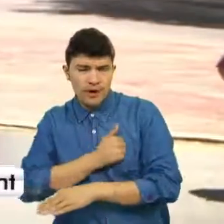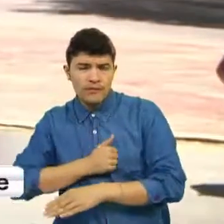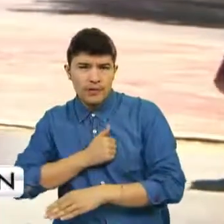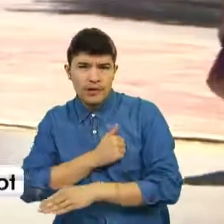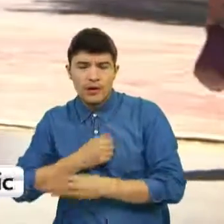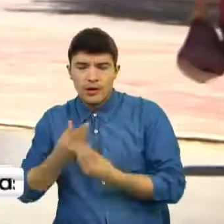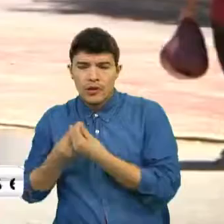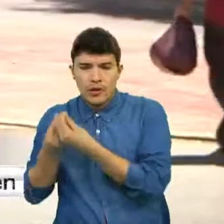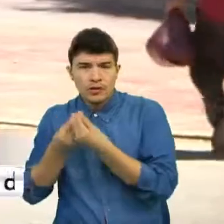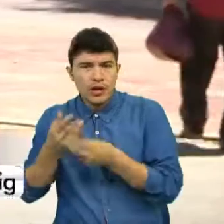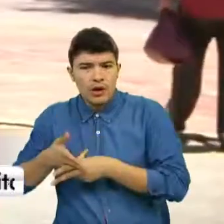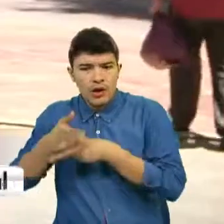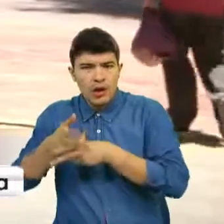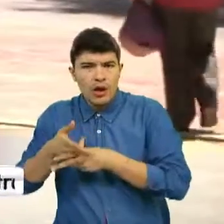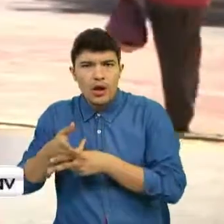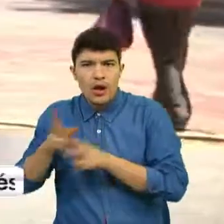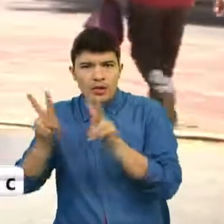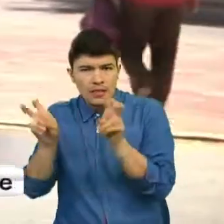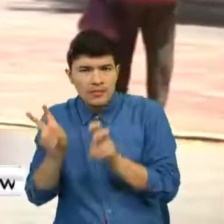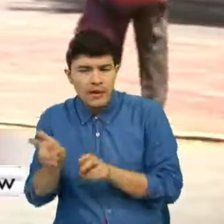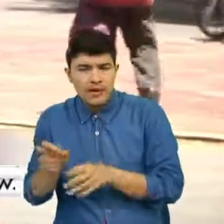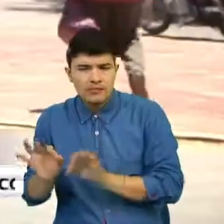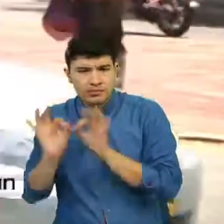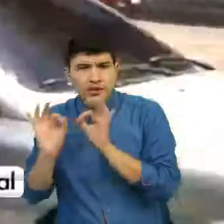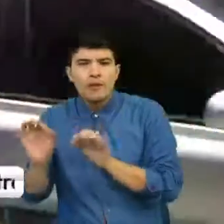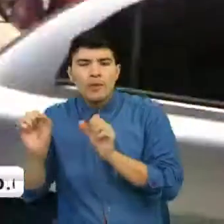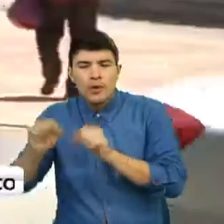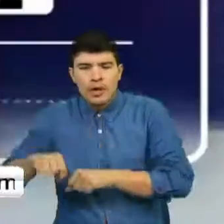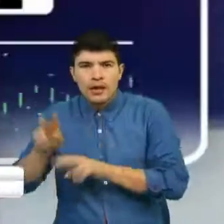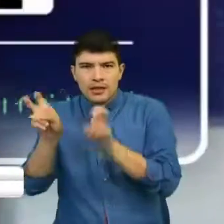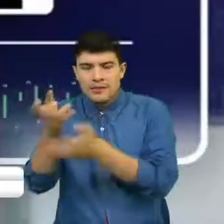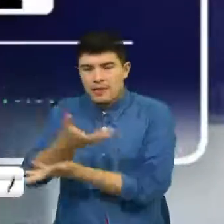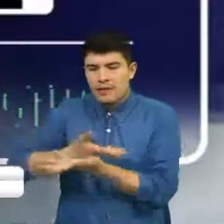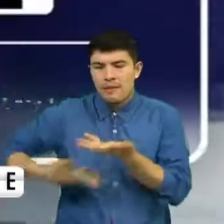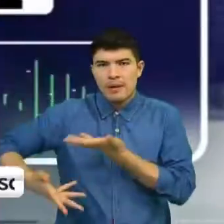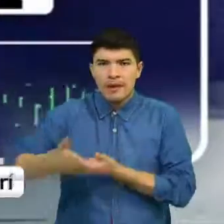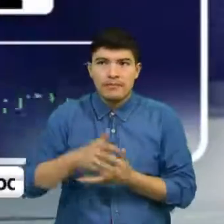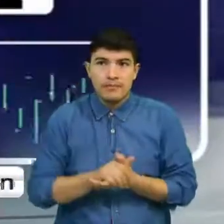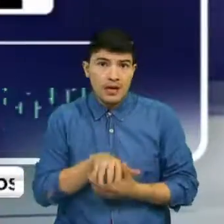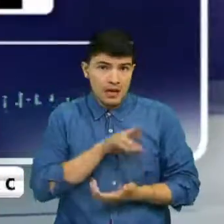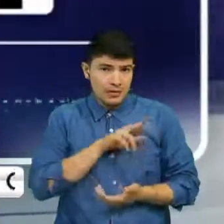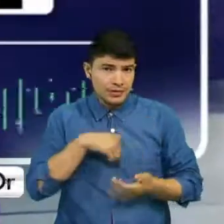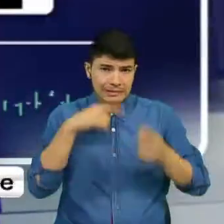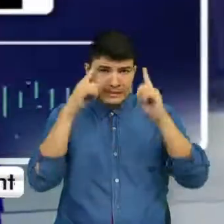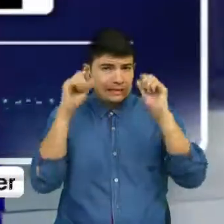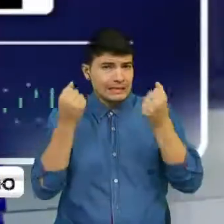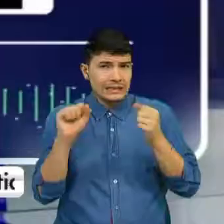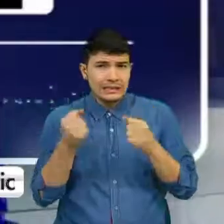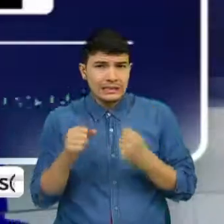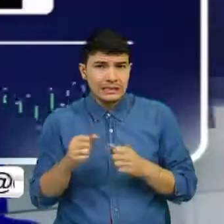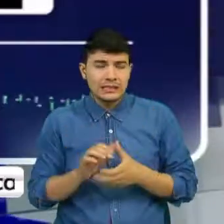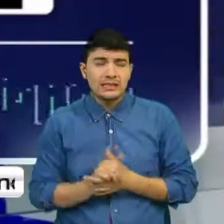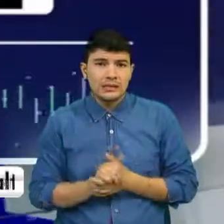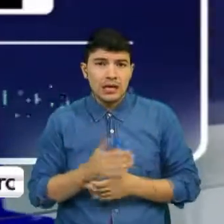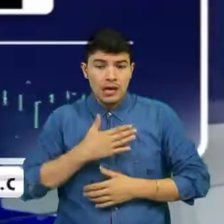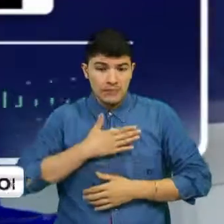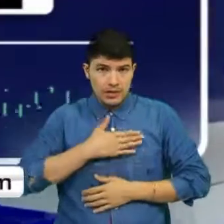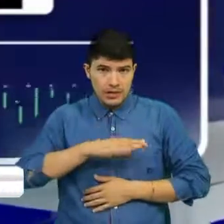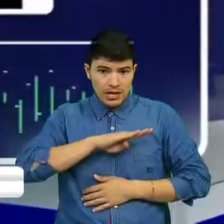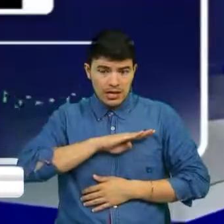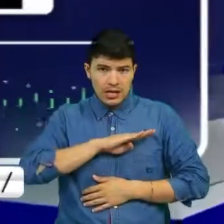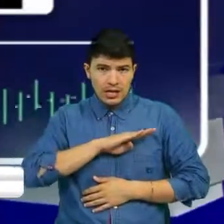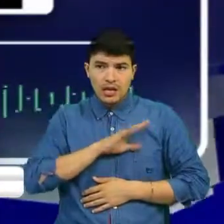ocaña y ábrego para poder abordar esta problemática que nos preocupa no solamente a mí como alcalde